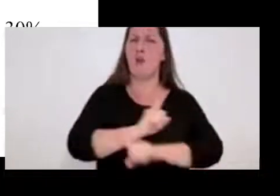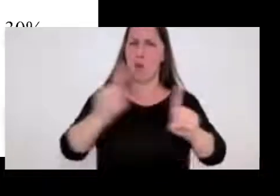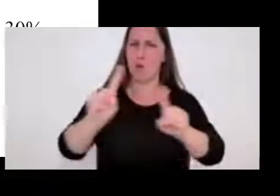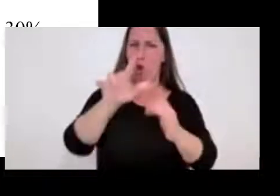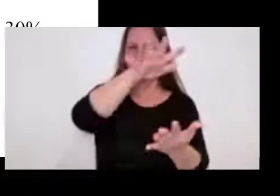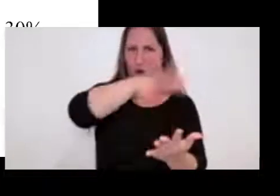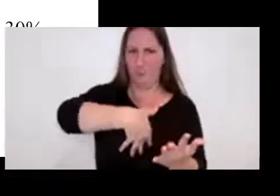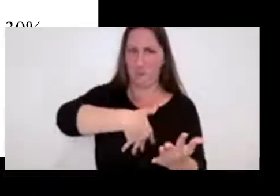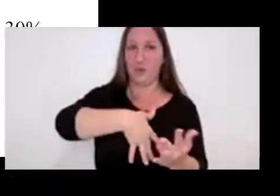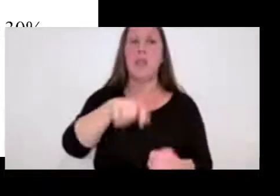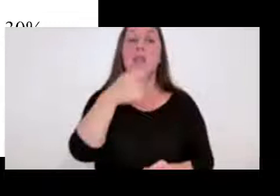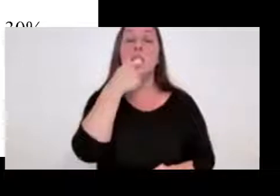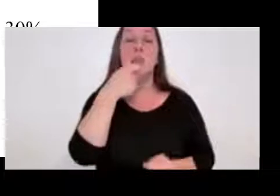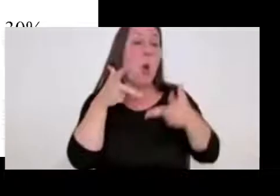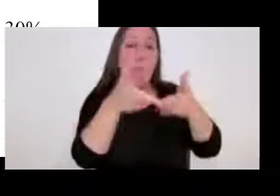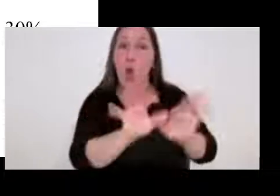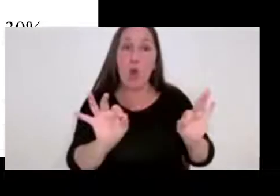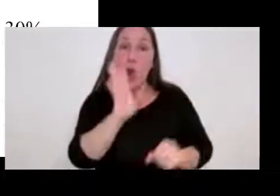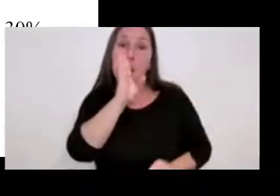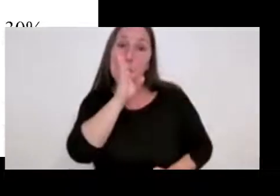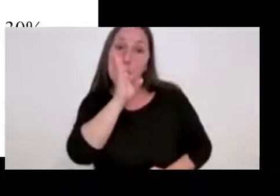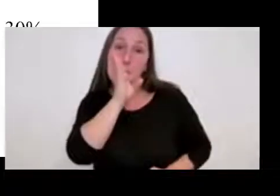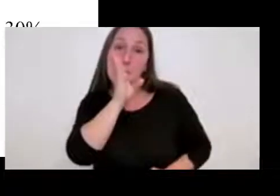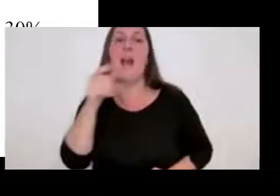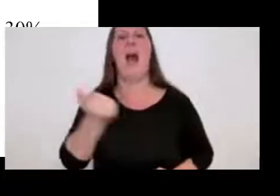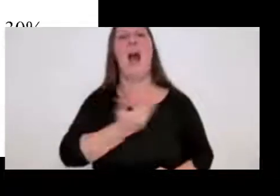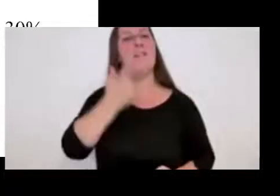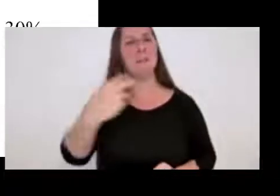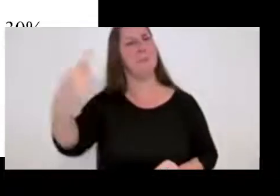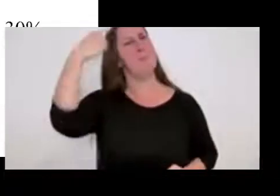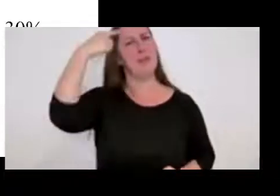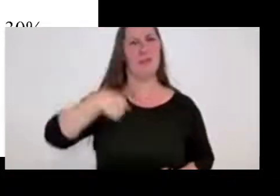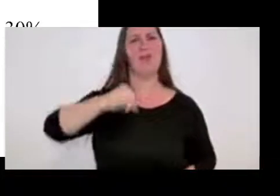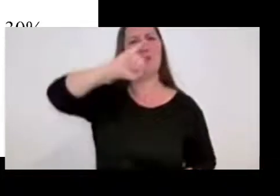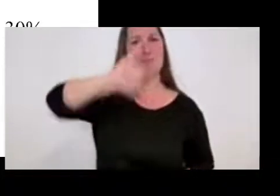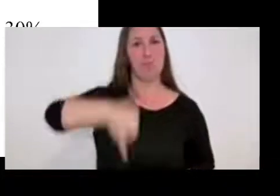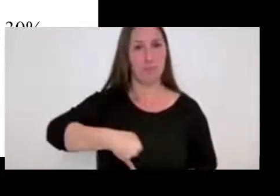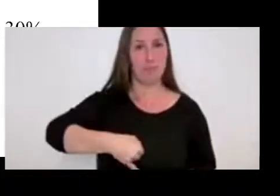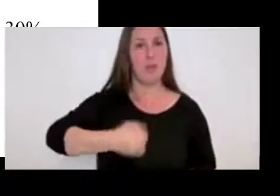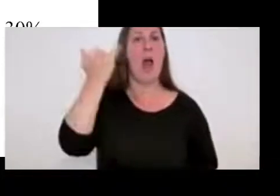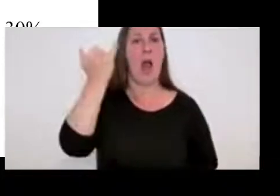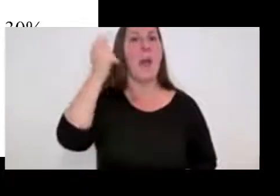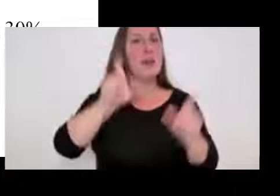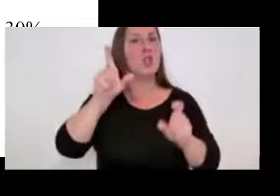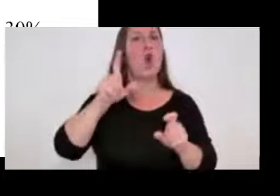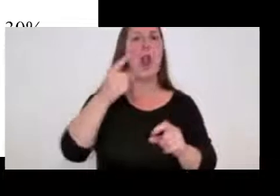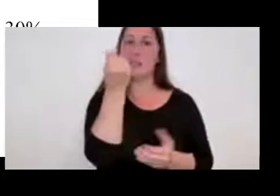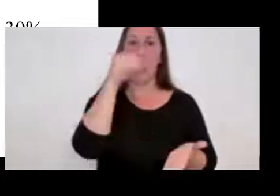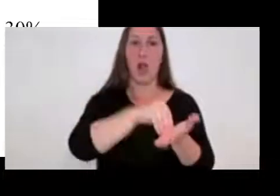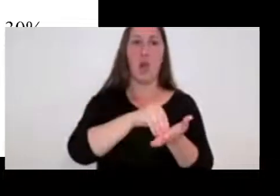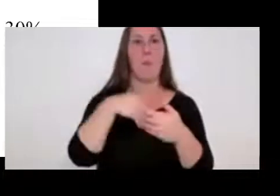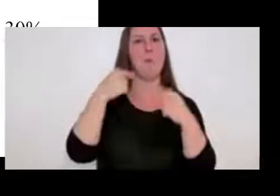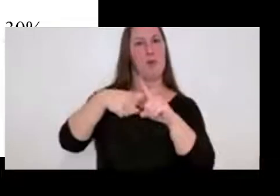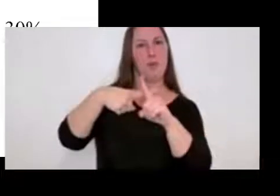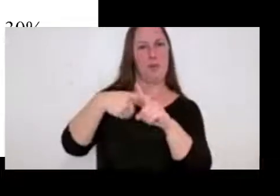mantengo silencio, se considera que le he aceptado. Hay contribuyentes que les ha dado saldo a pagar y a otros les